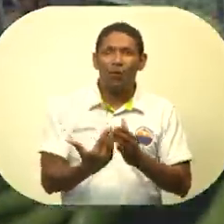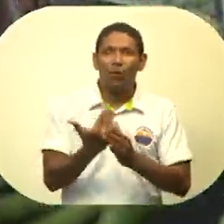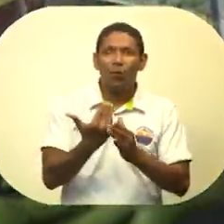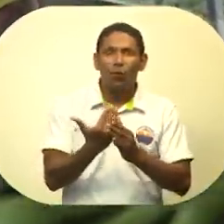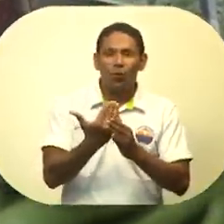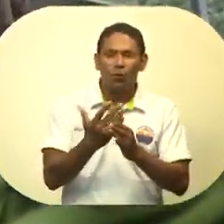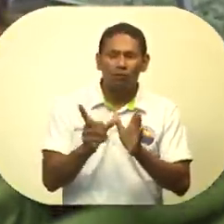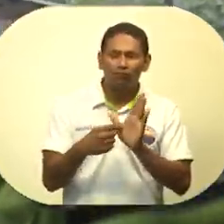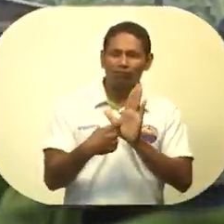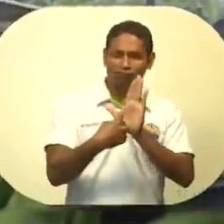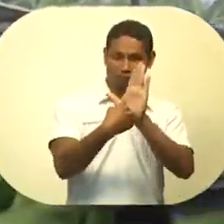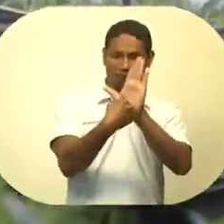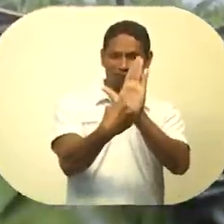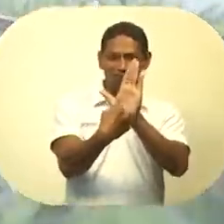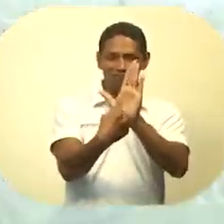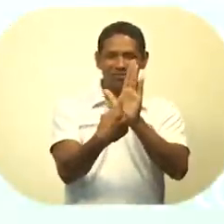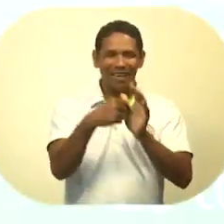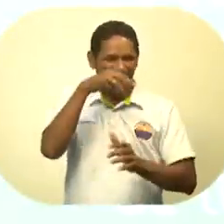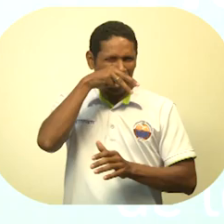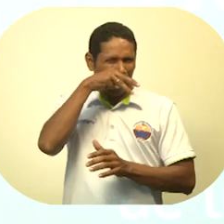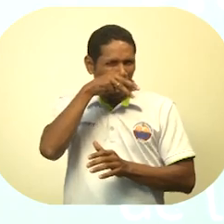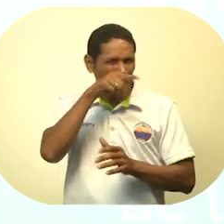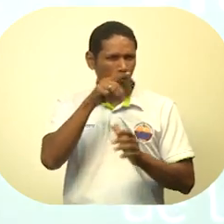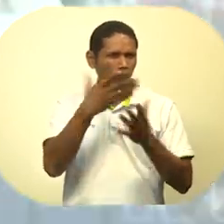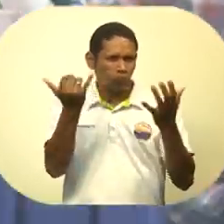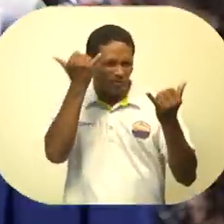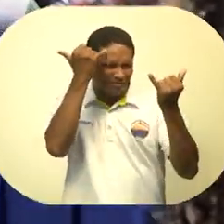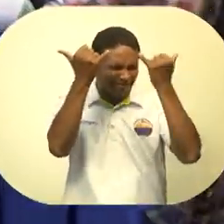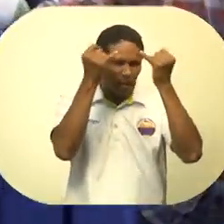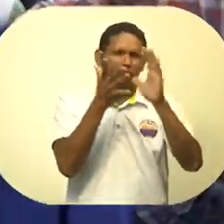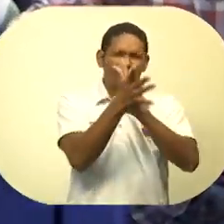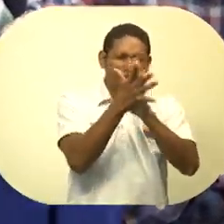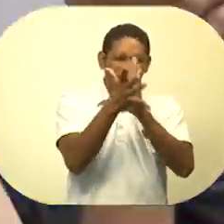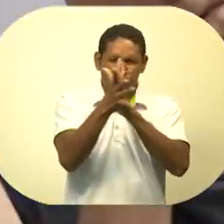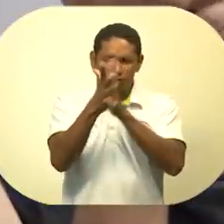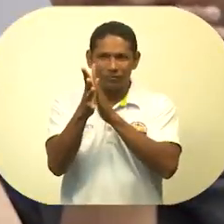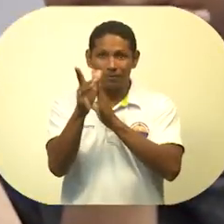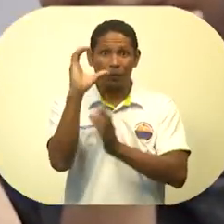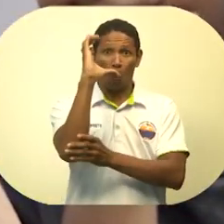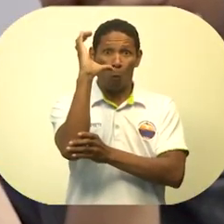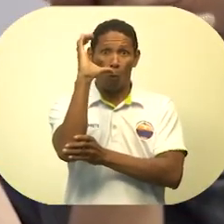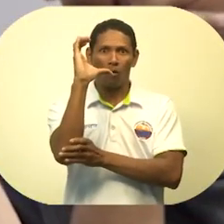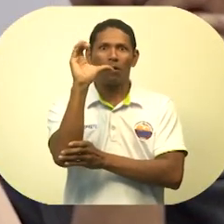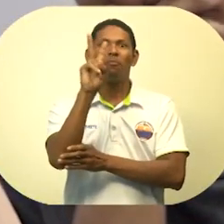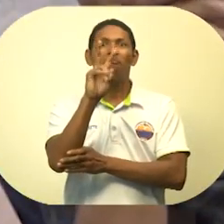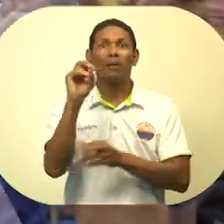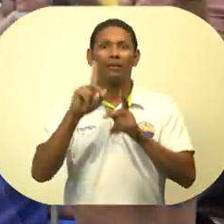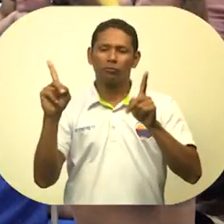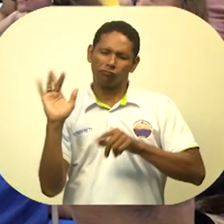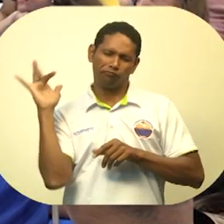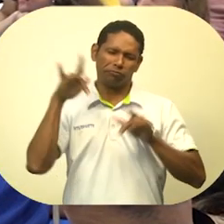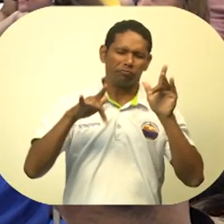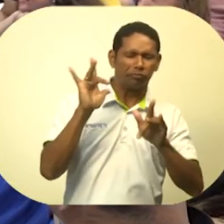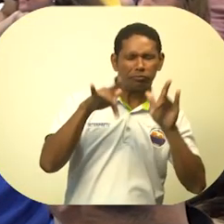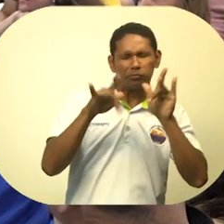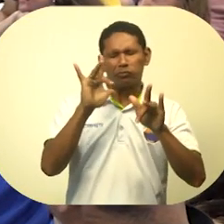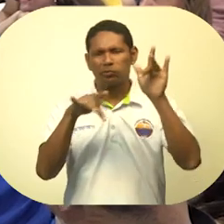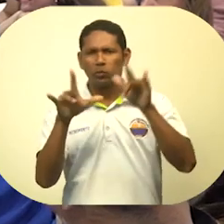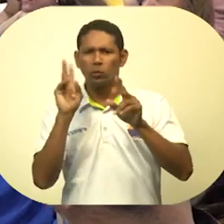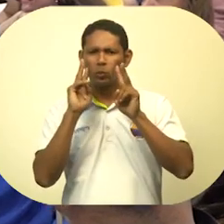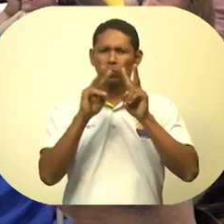Atraídos por el realismo mágico de Gabriel García Márquez, 20 emprendedores de diferentes rincones del mundo llegaron a la Universidad del Magdalena para